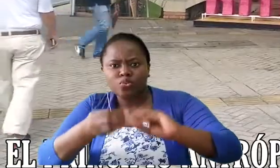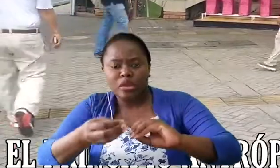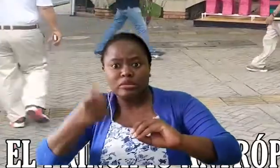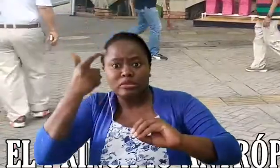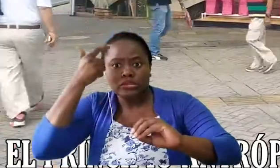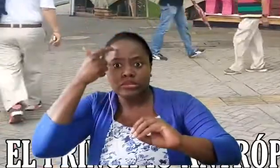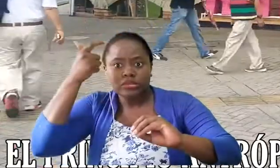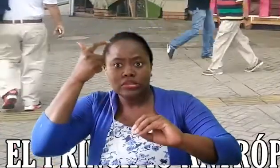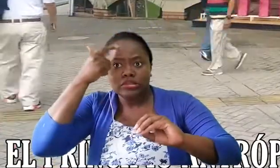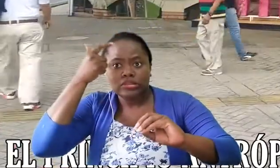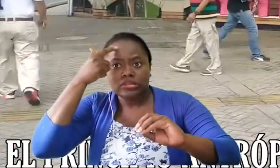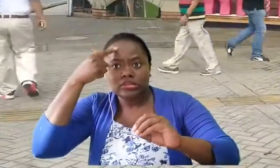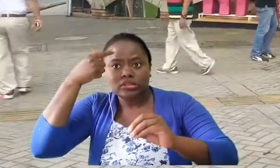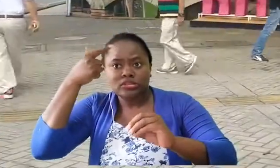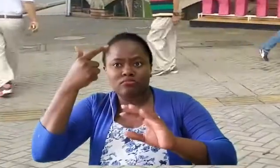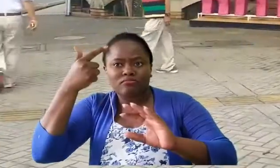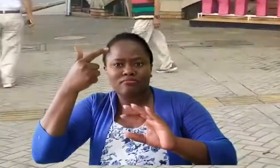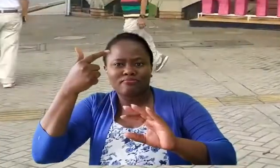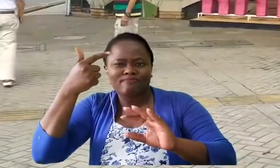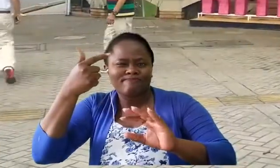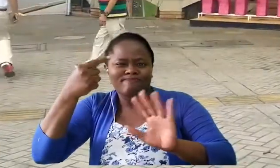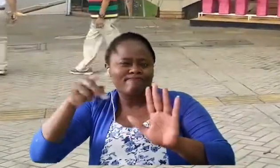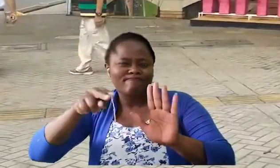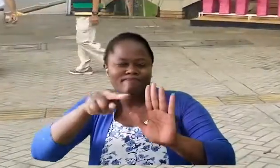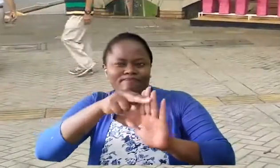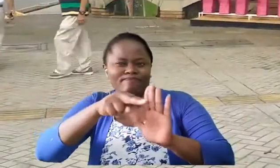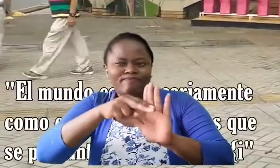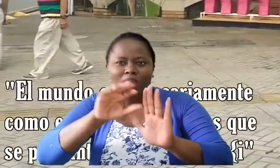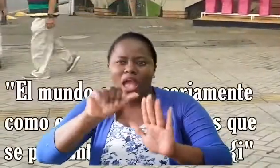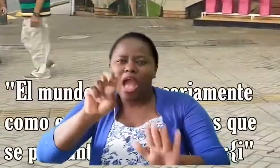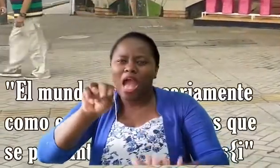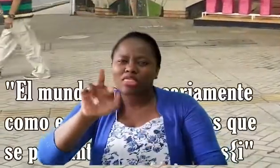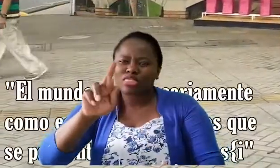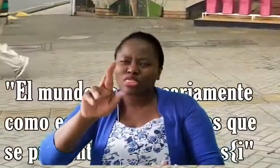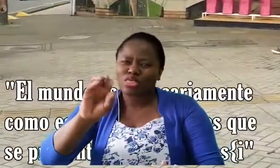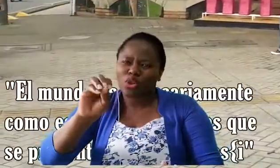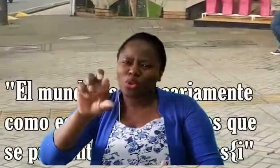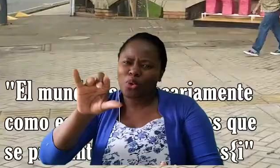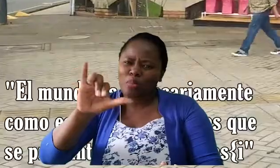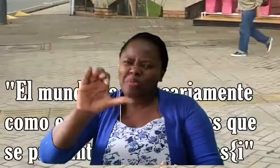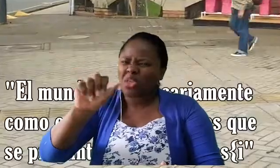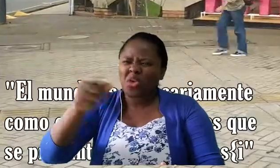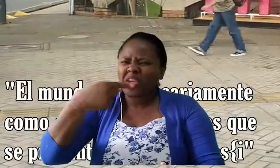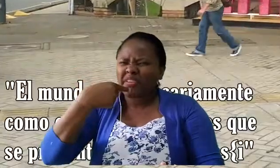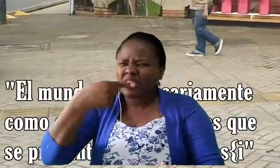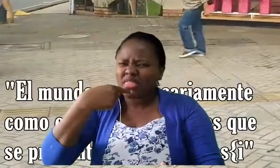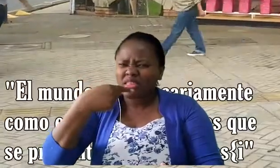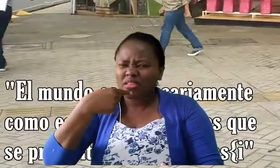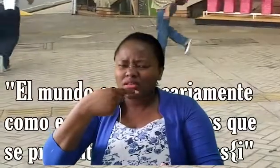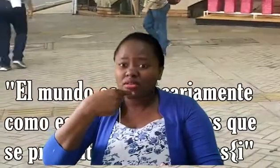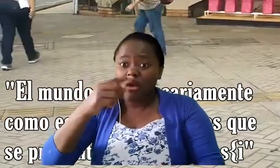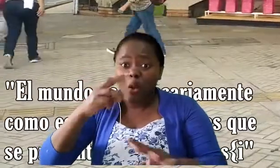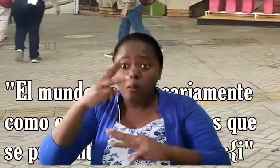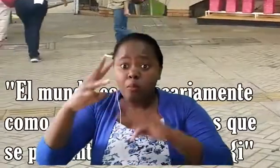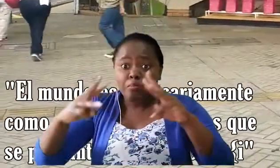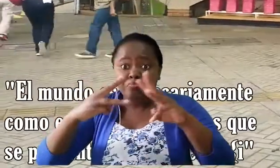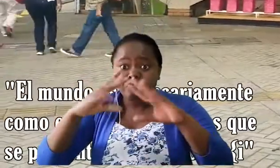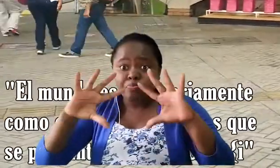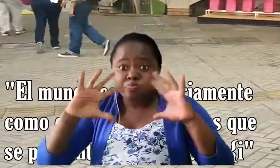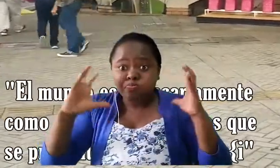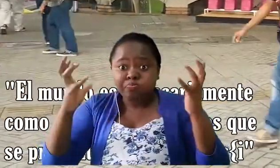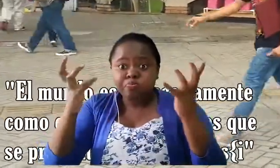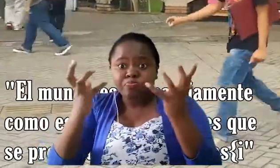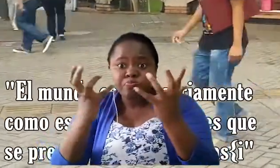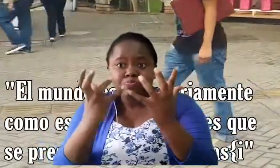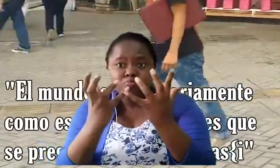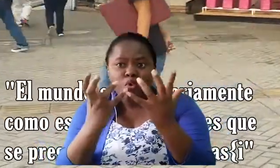antrópico. Este principio dice que el mundo es necesariamente como es porque hay seres que